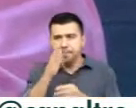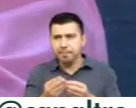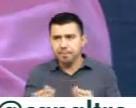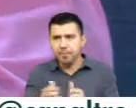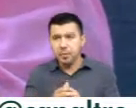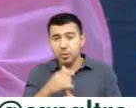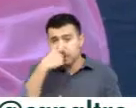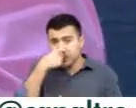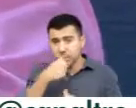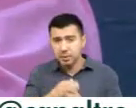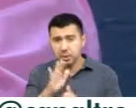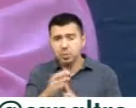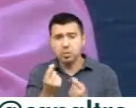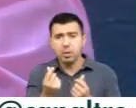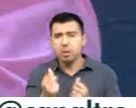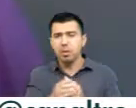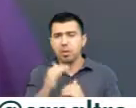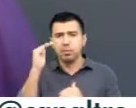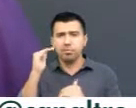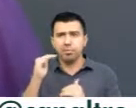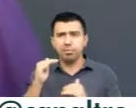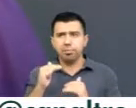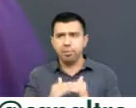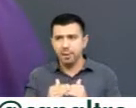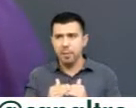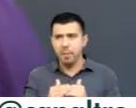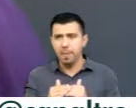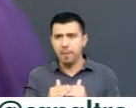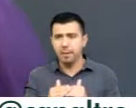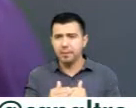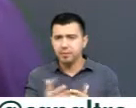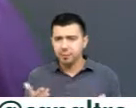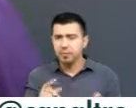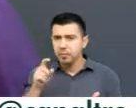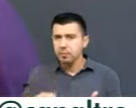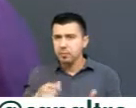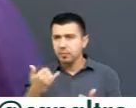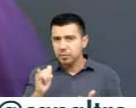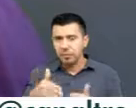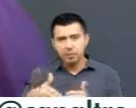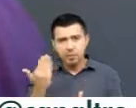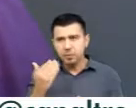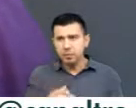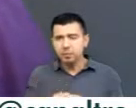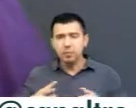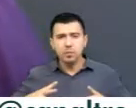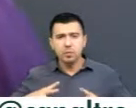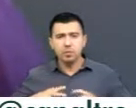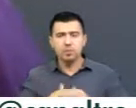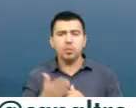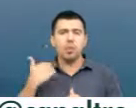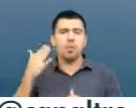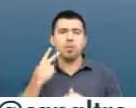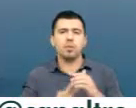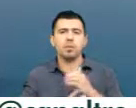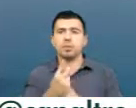su economía ha disminuido era que ya estuviéramos empezando ese turismo que hemos visionado alrededor de